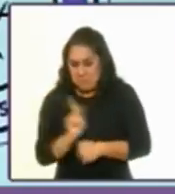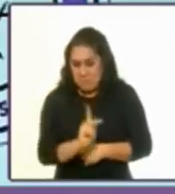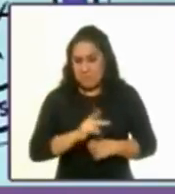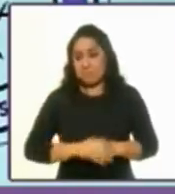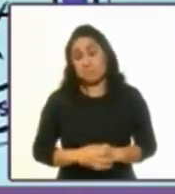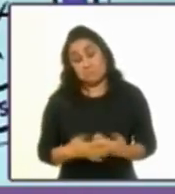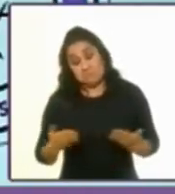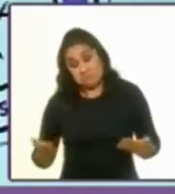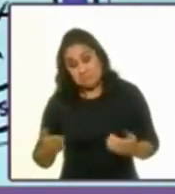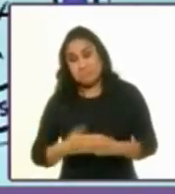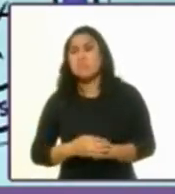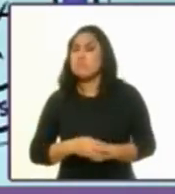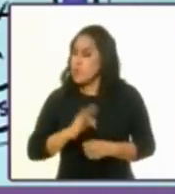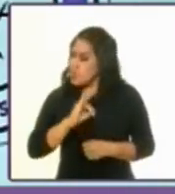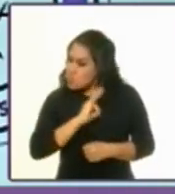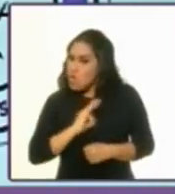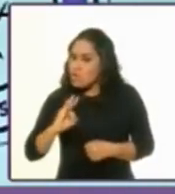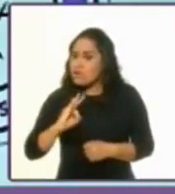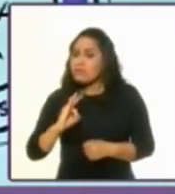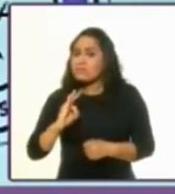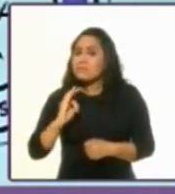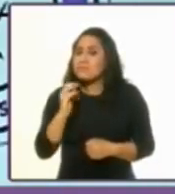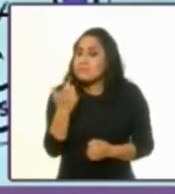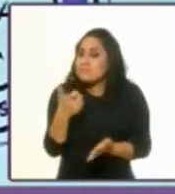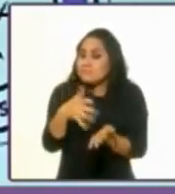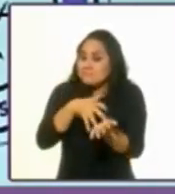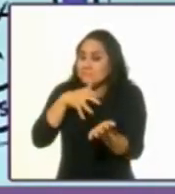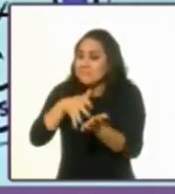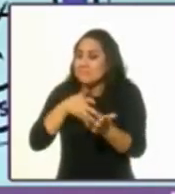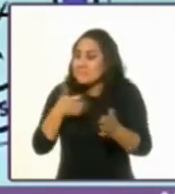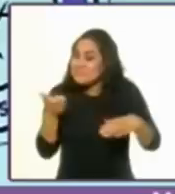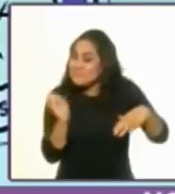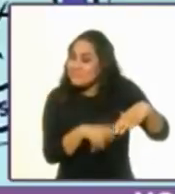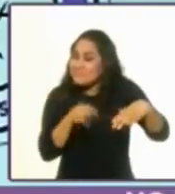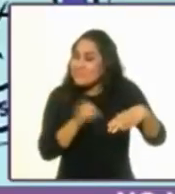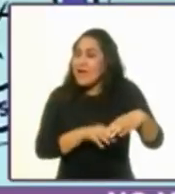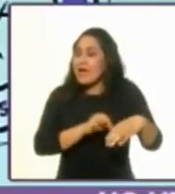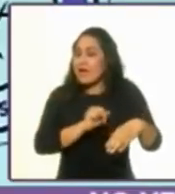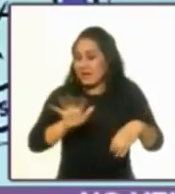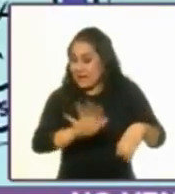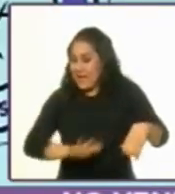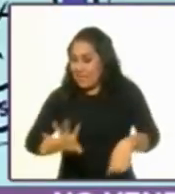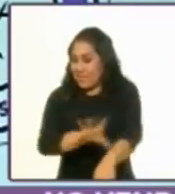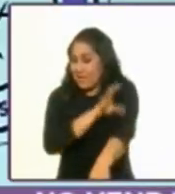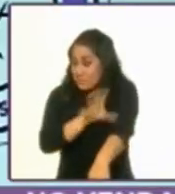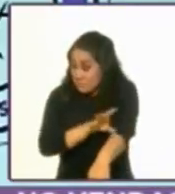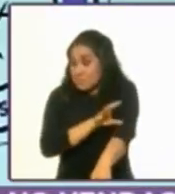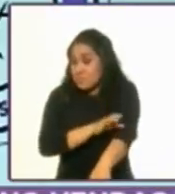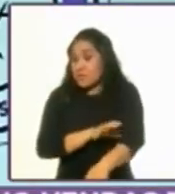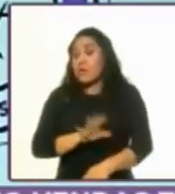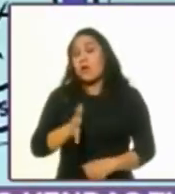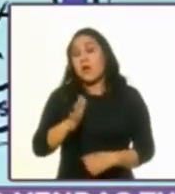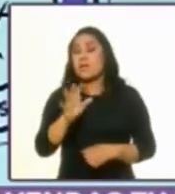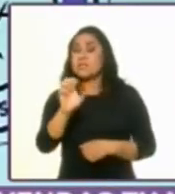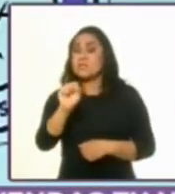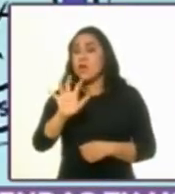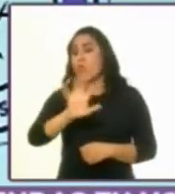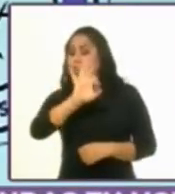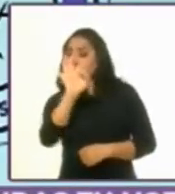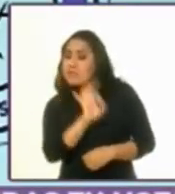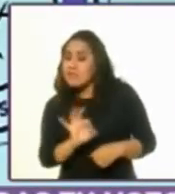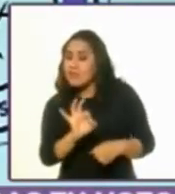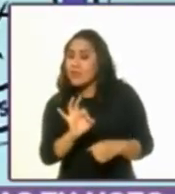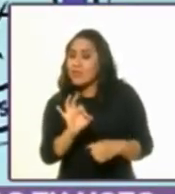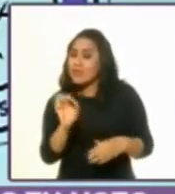ha podido ahorrar y tendrá ahorros en energía por el 65 por ciento